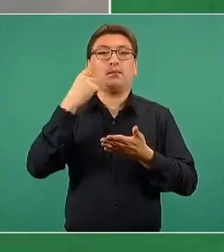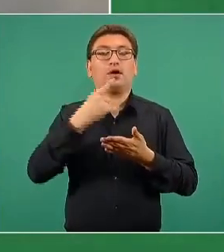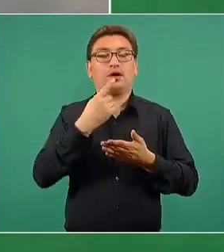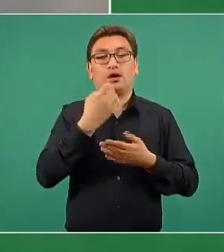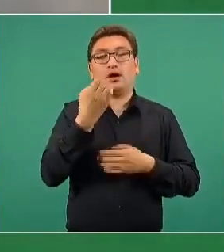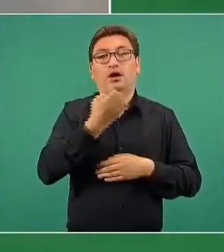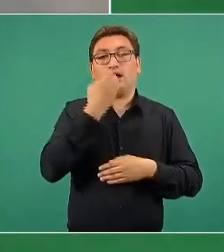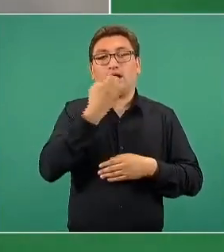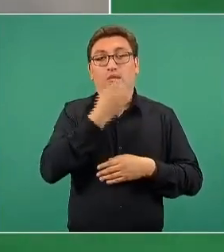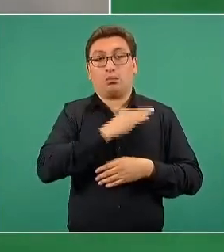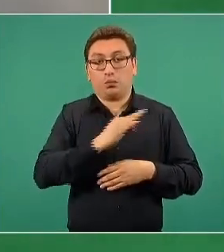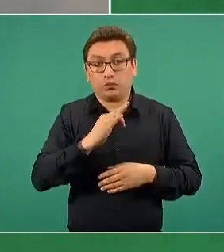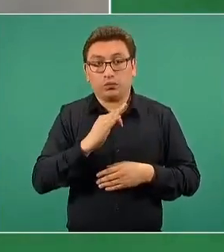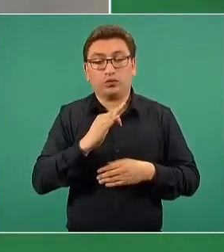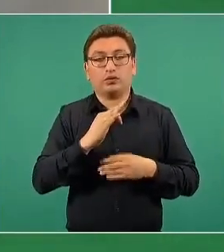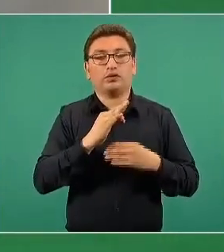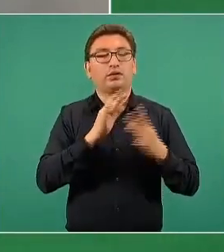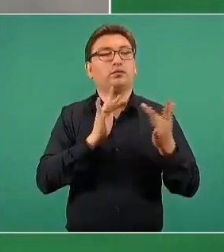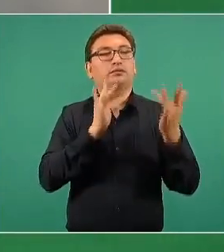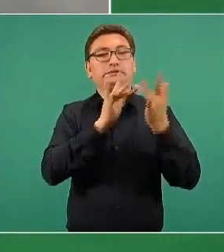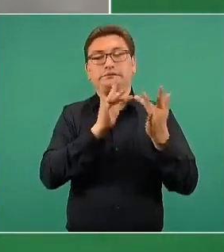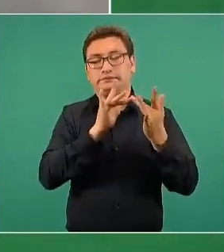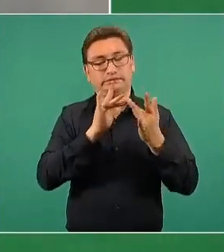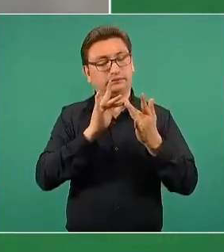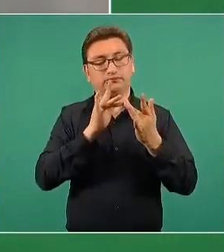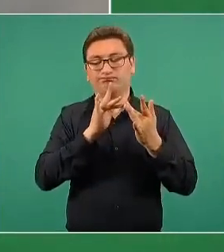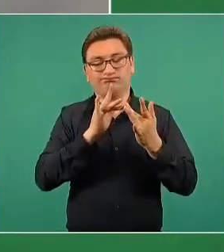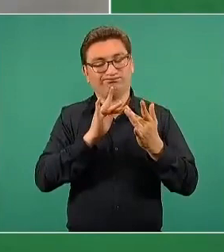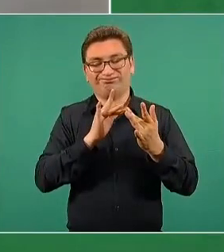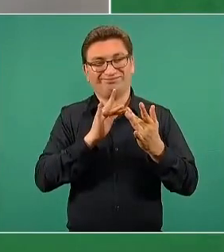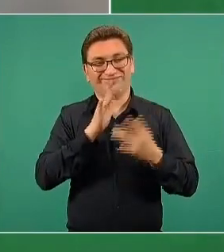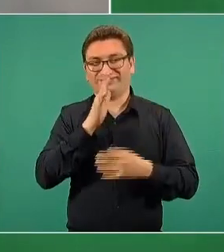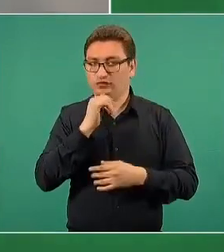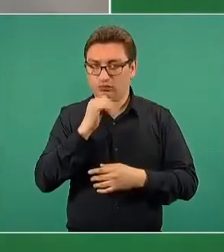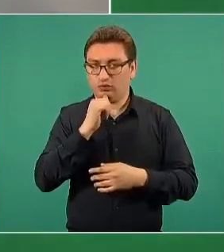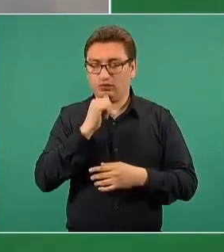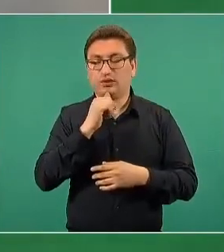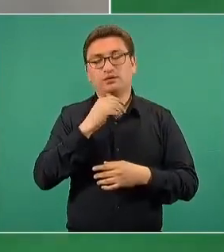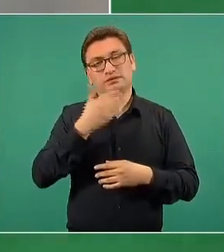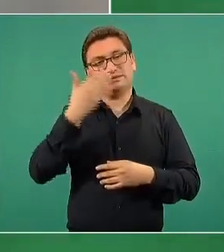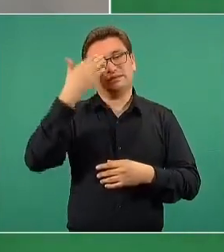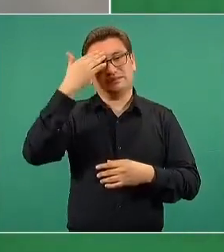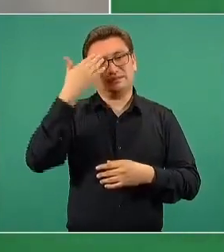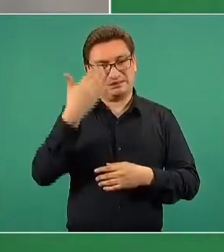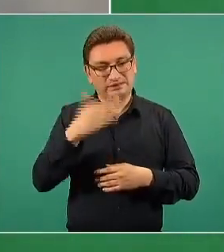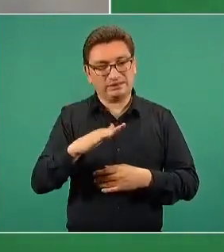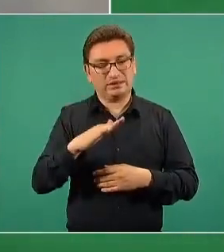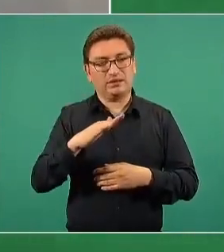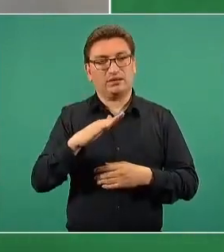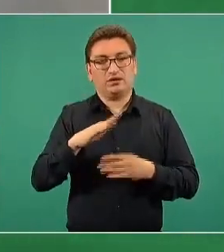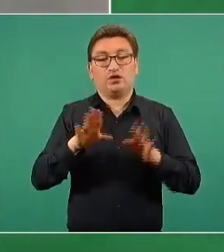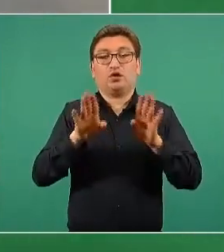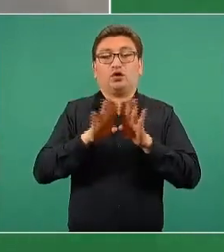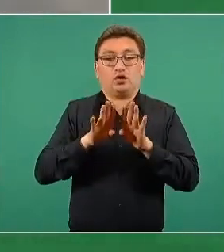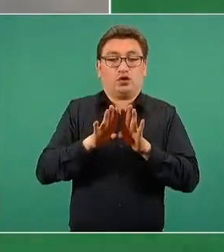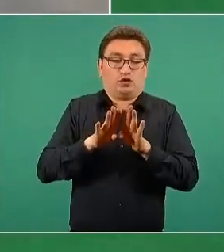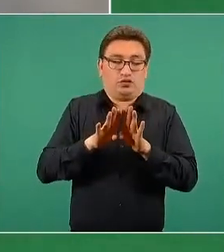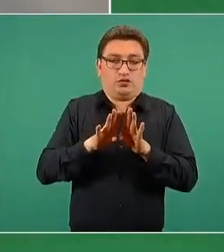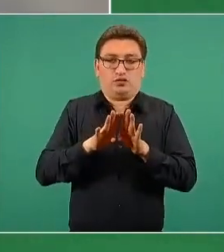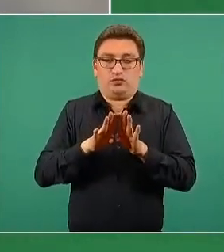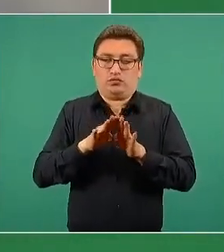a distancia. El esfuerzo impresionante y extraordinario que ha hecho